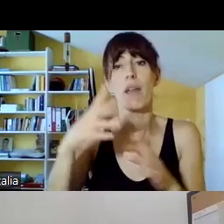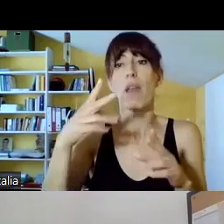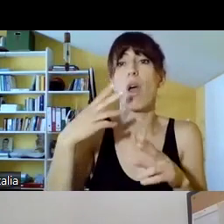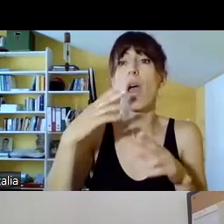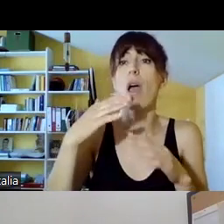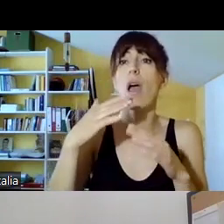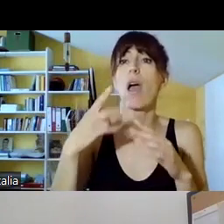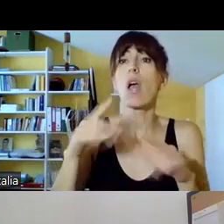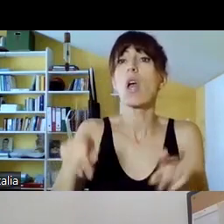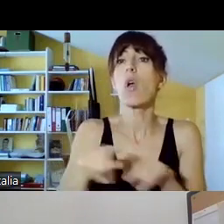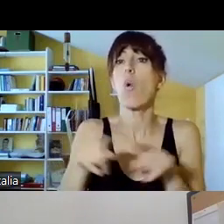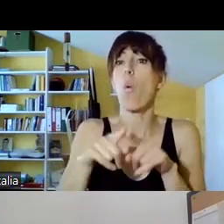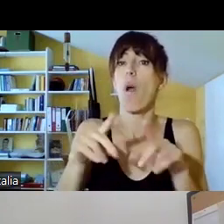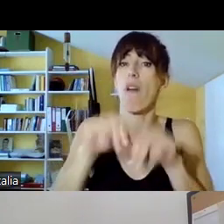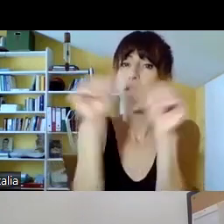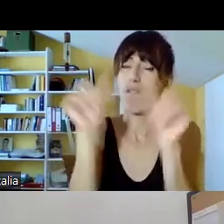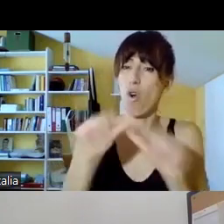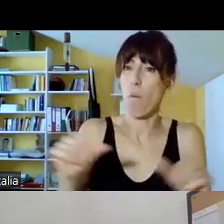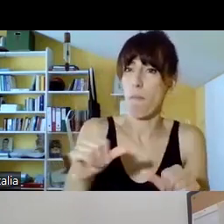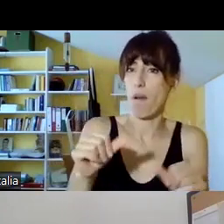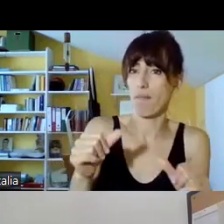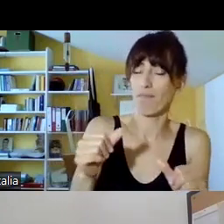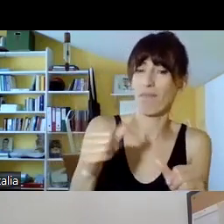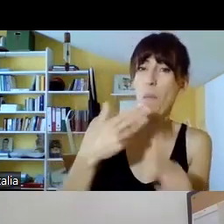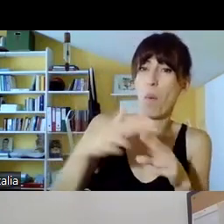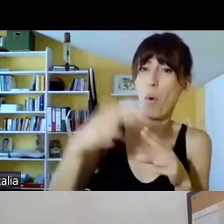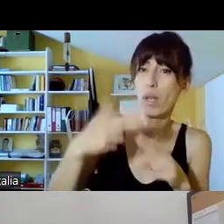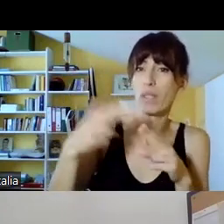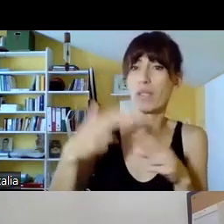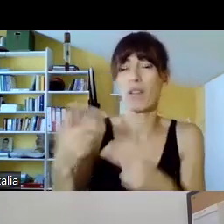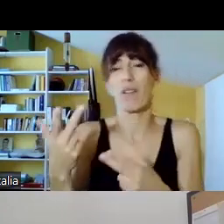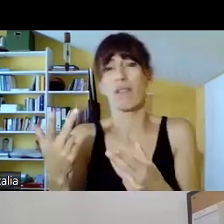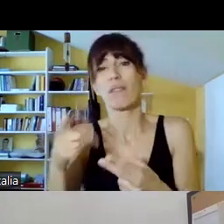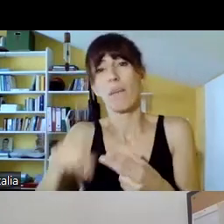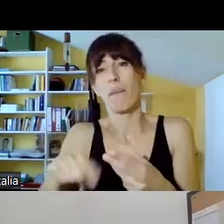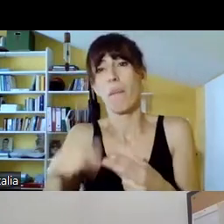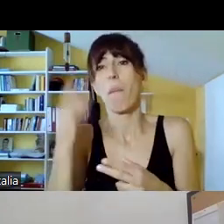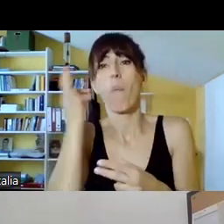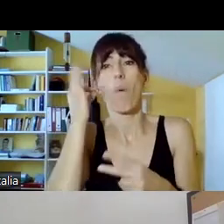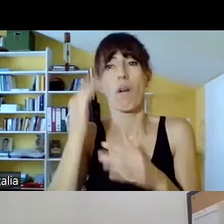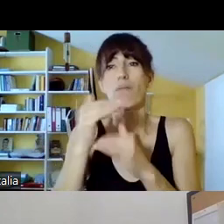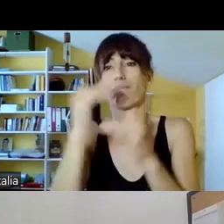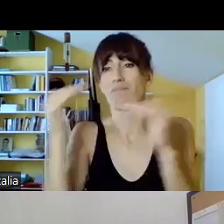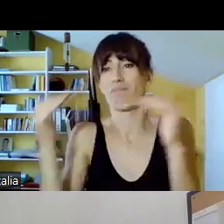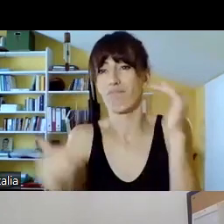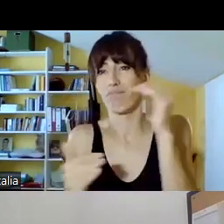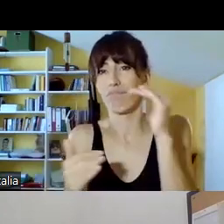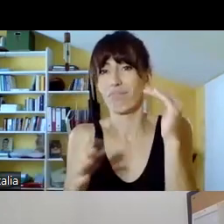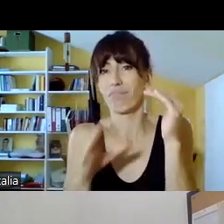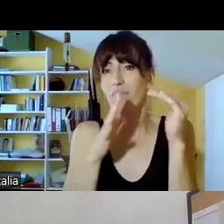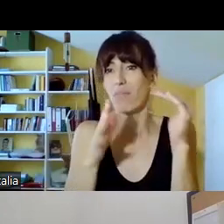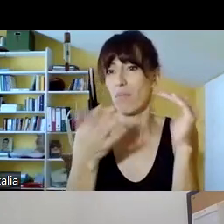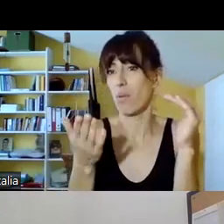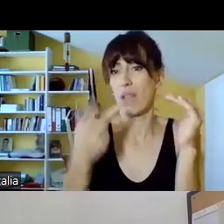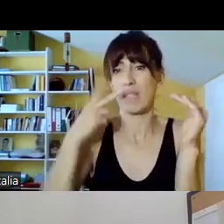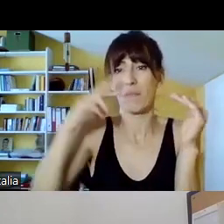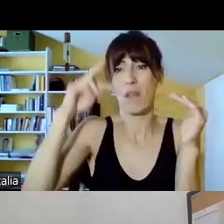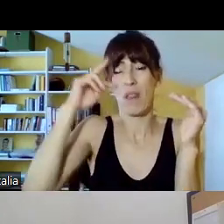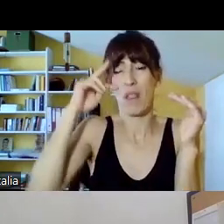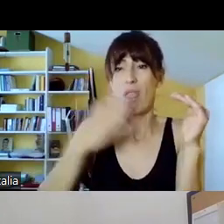una distribución socioeconómica desventajosa para las mujeres, que acaba derivando en experiencias